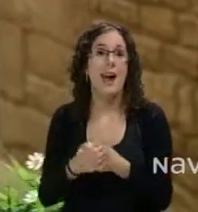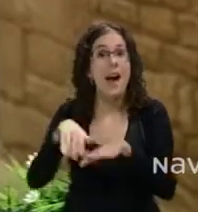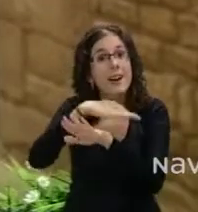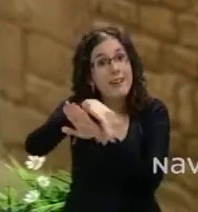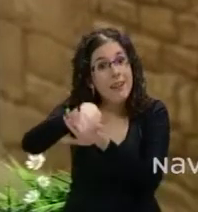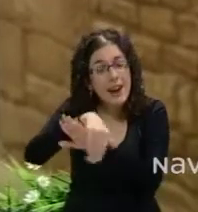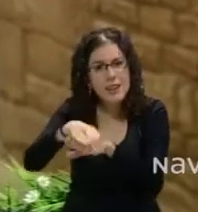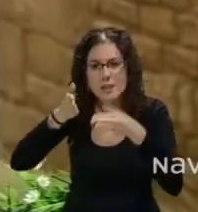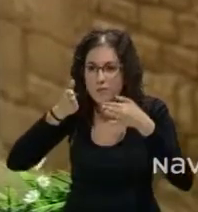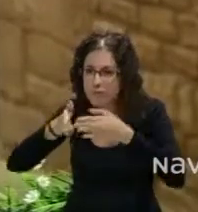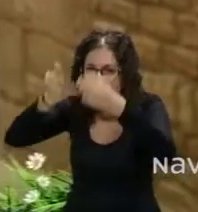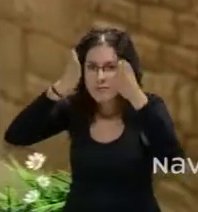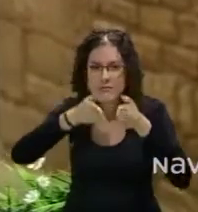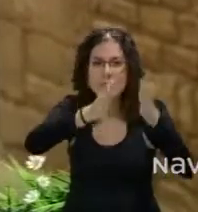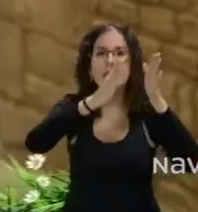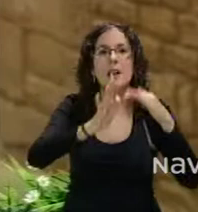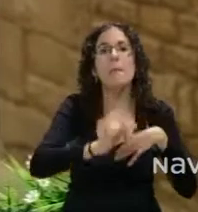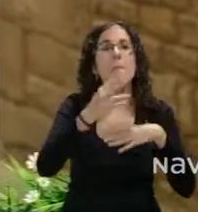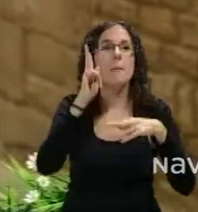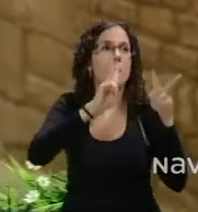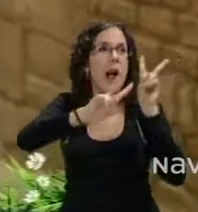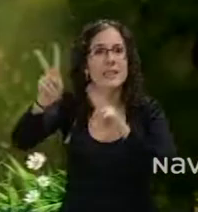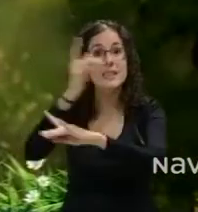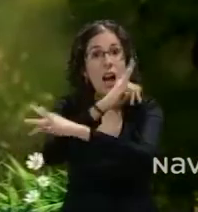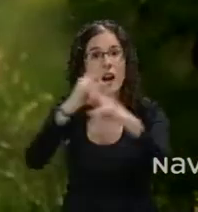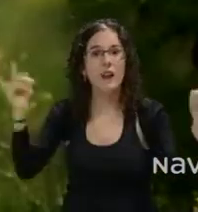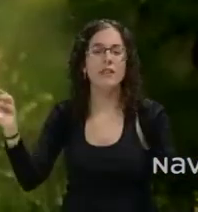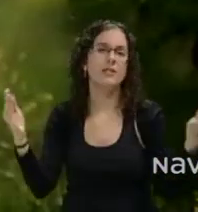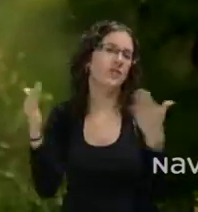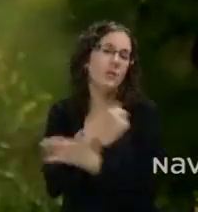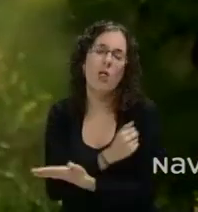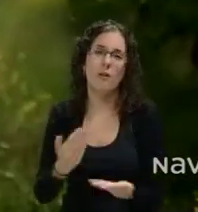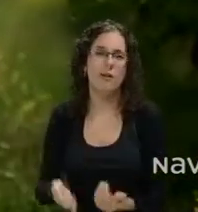calles, el paisaje, tantas cosas.